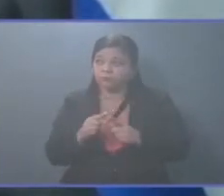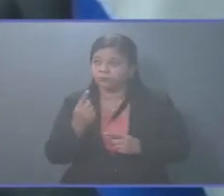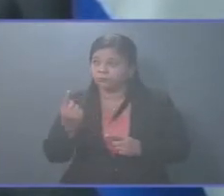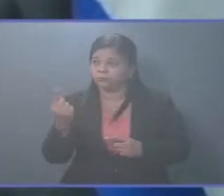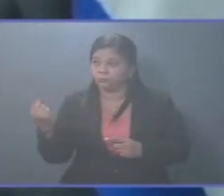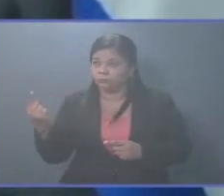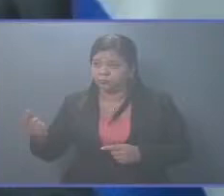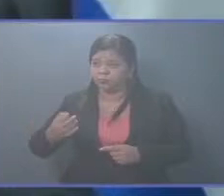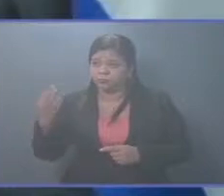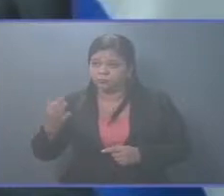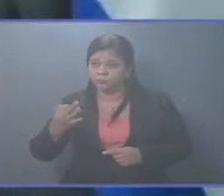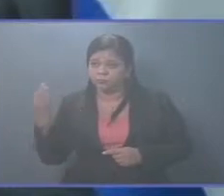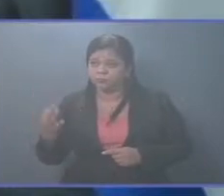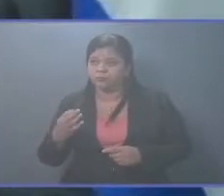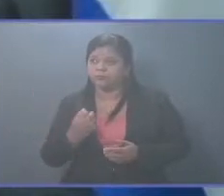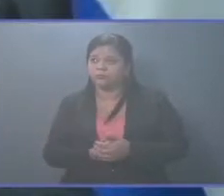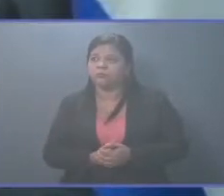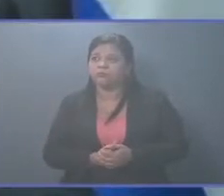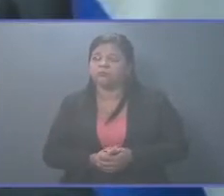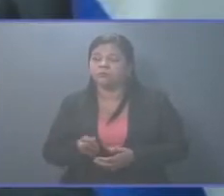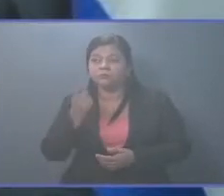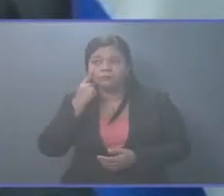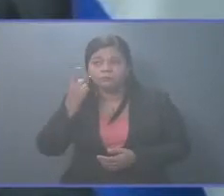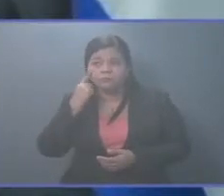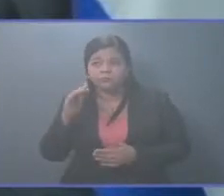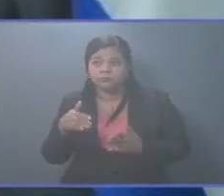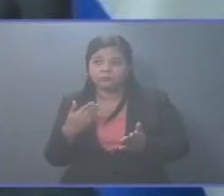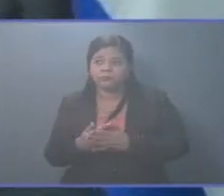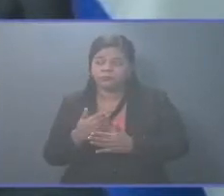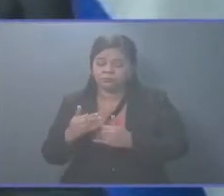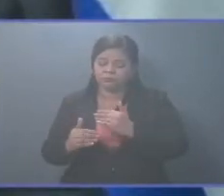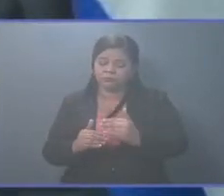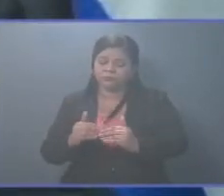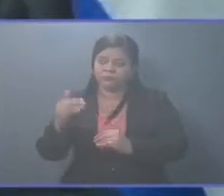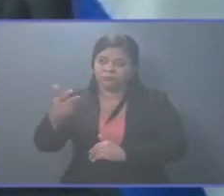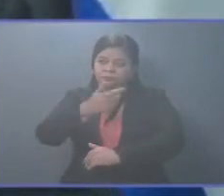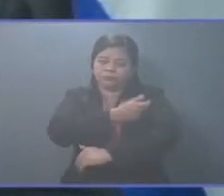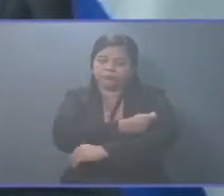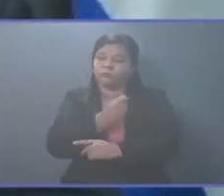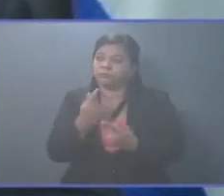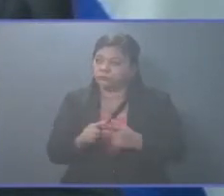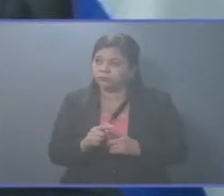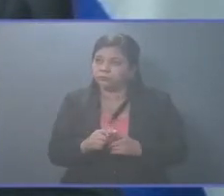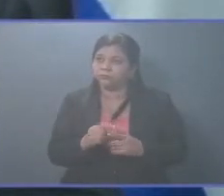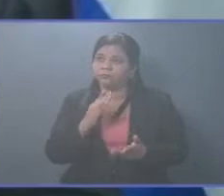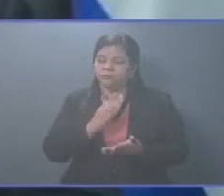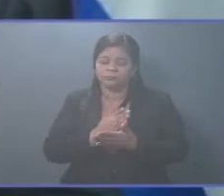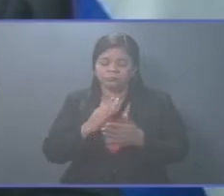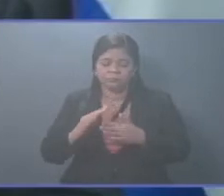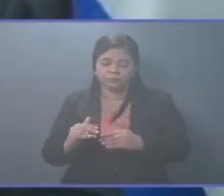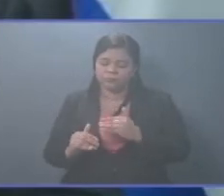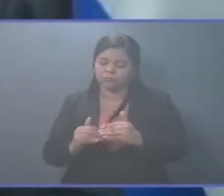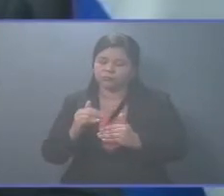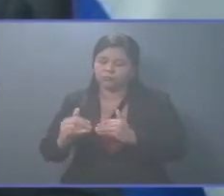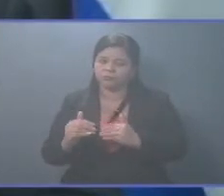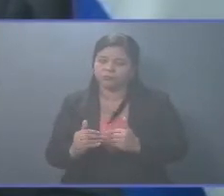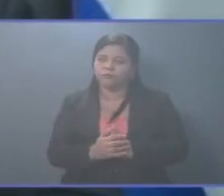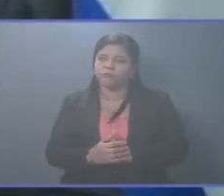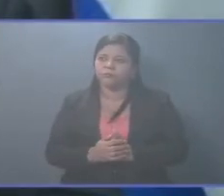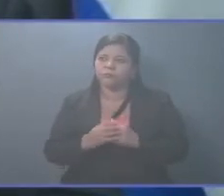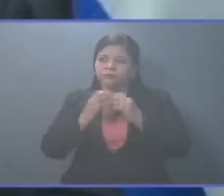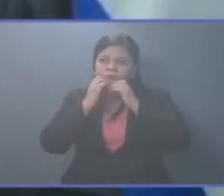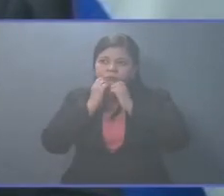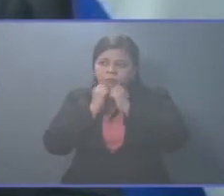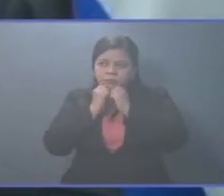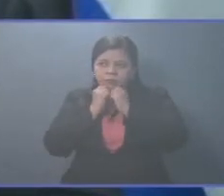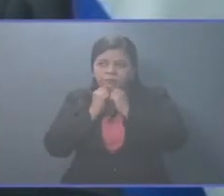debidamente capacitada para entrar al proceso de vacunación y desde luego no ir a romper esas cadenas de frío y otros aspectos